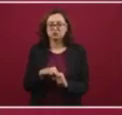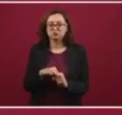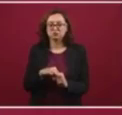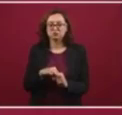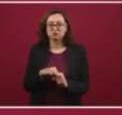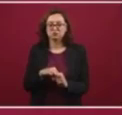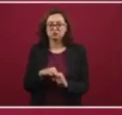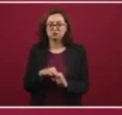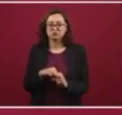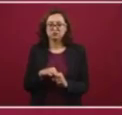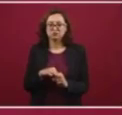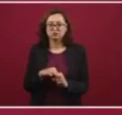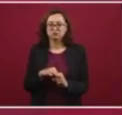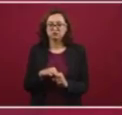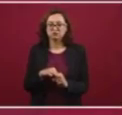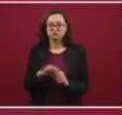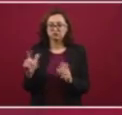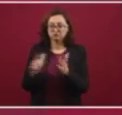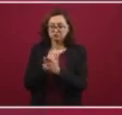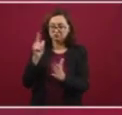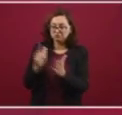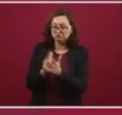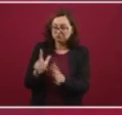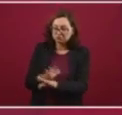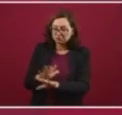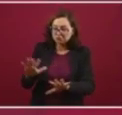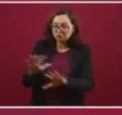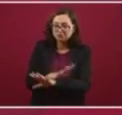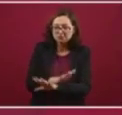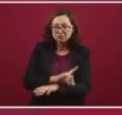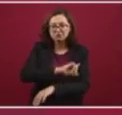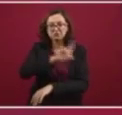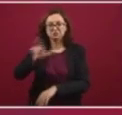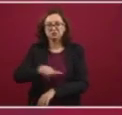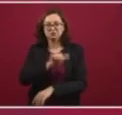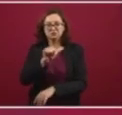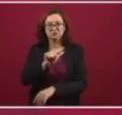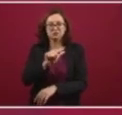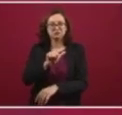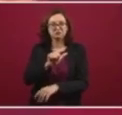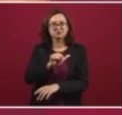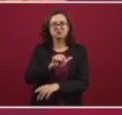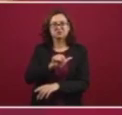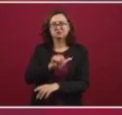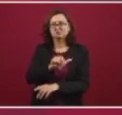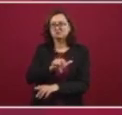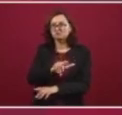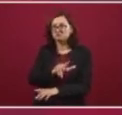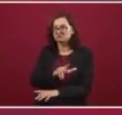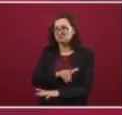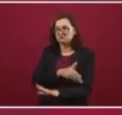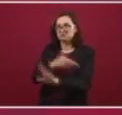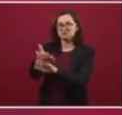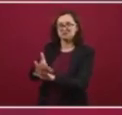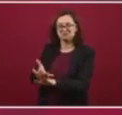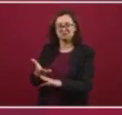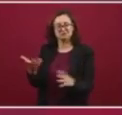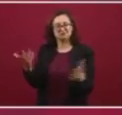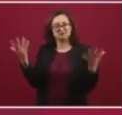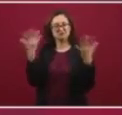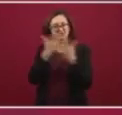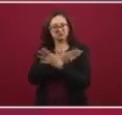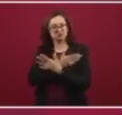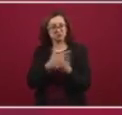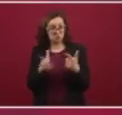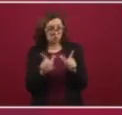la modificación legal. El PAN. Un partido, sí, pero ¿para qué? Bueno, y lo usted, mencionamos. Y usted